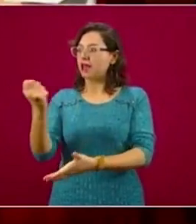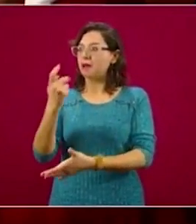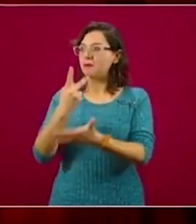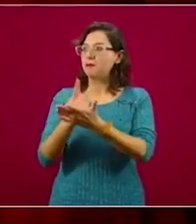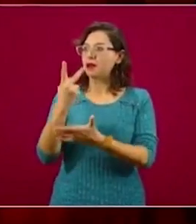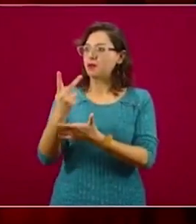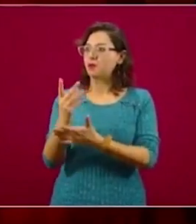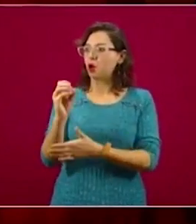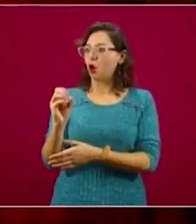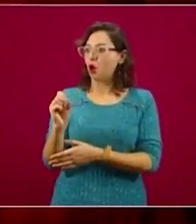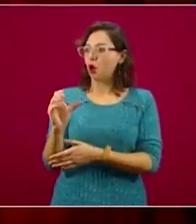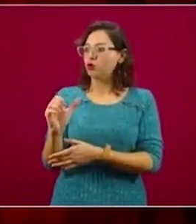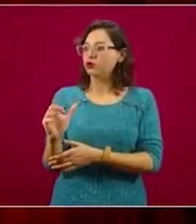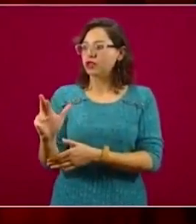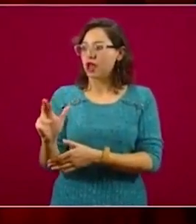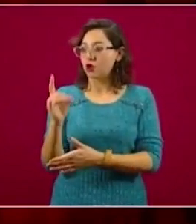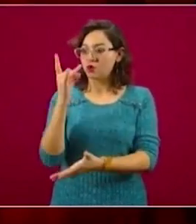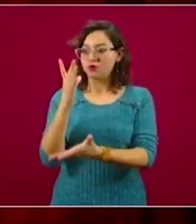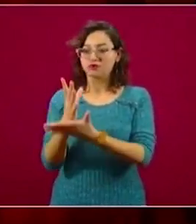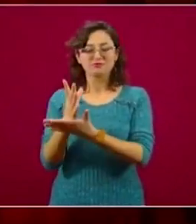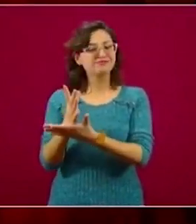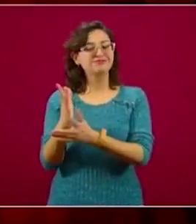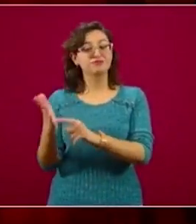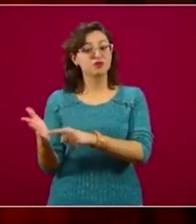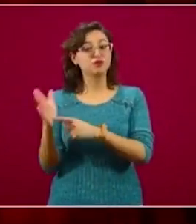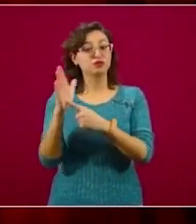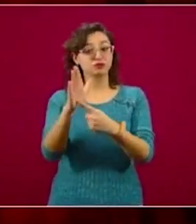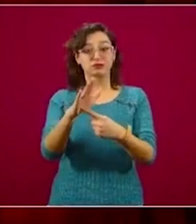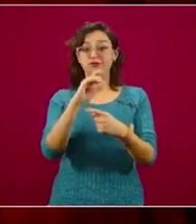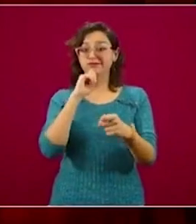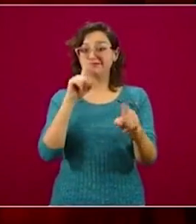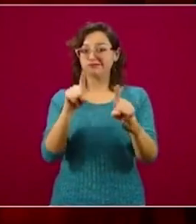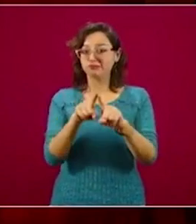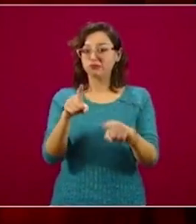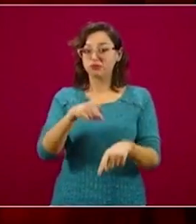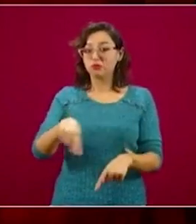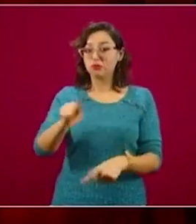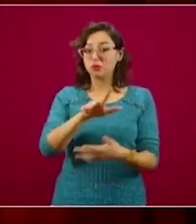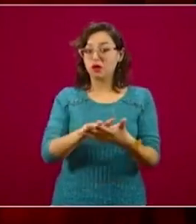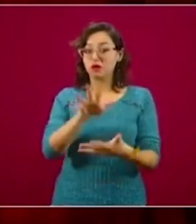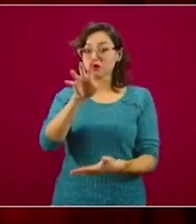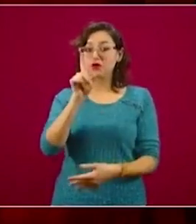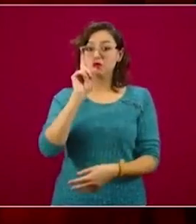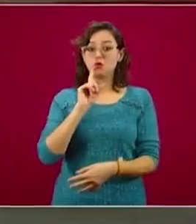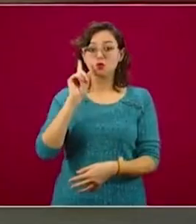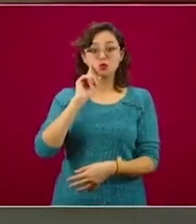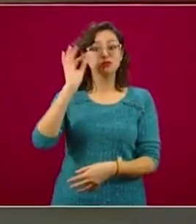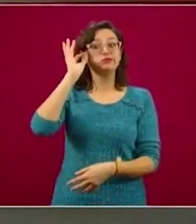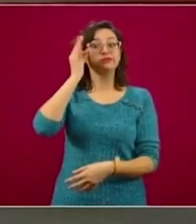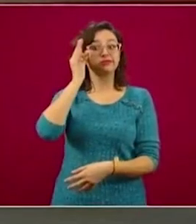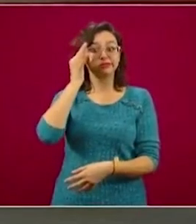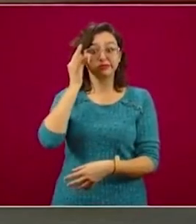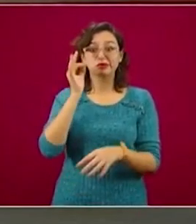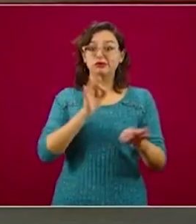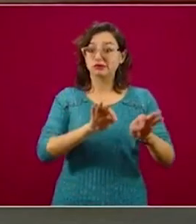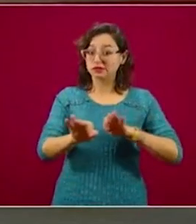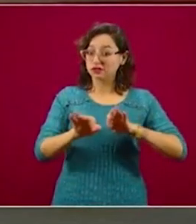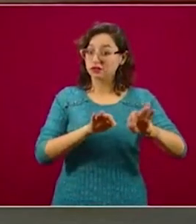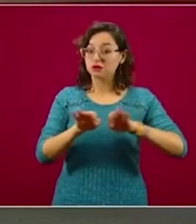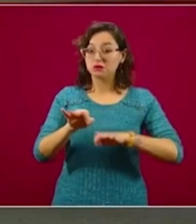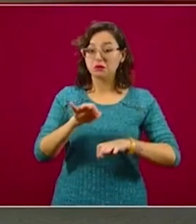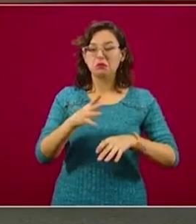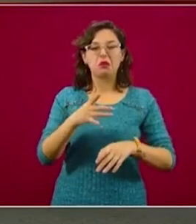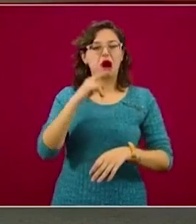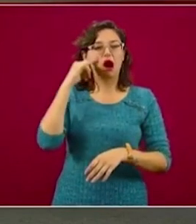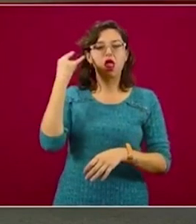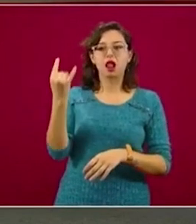invisible y muchas veces marginal, el trabajo de ellas. La gran mayoría, la inmensa mayoría son mujeres, muchas, muchísimas